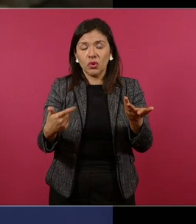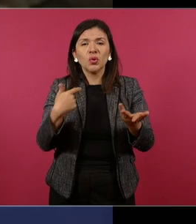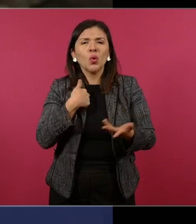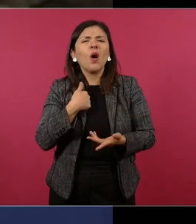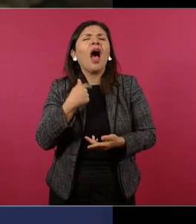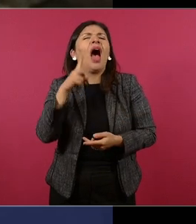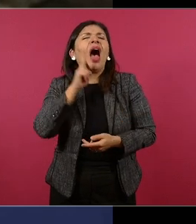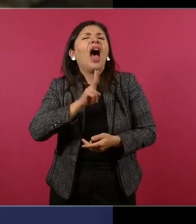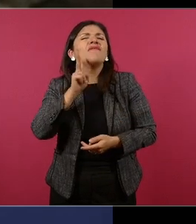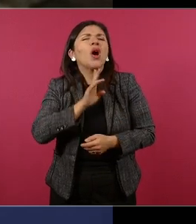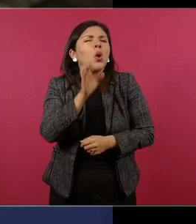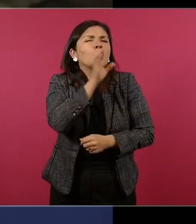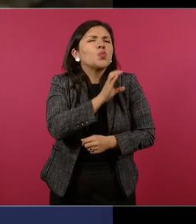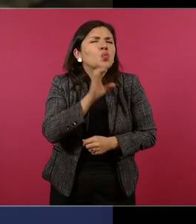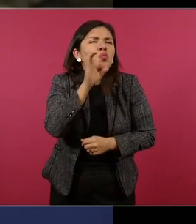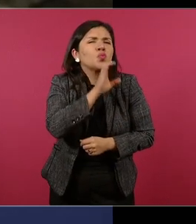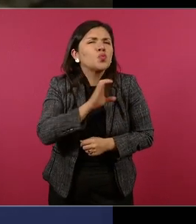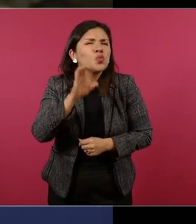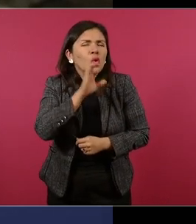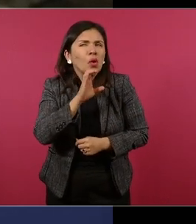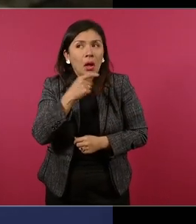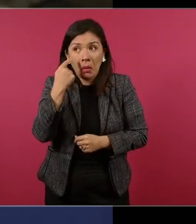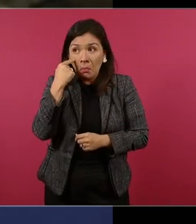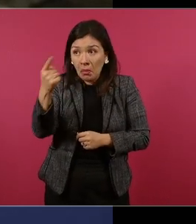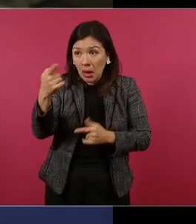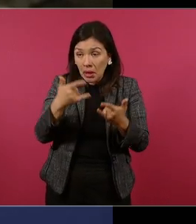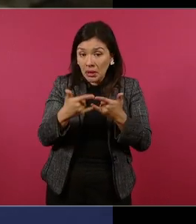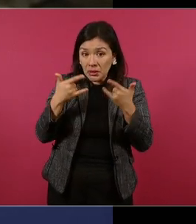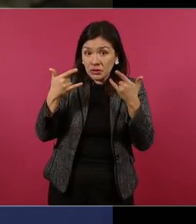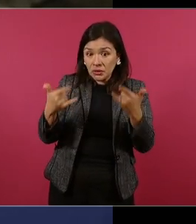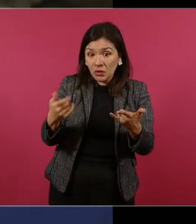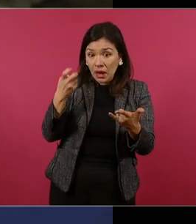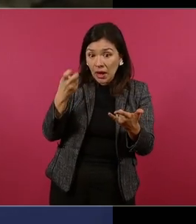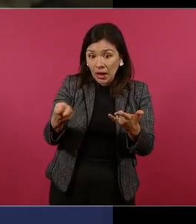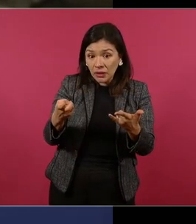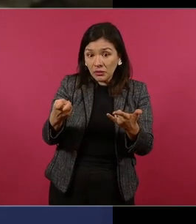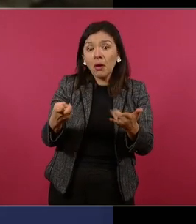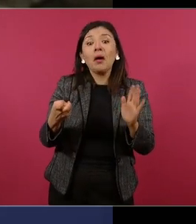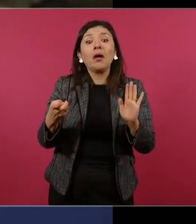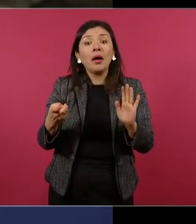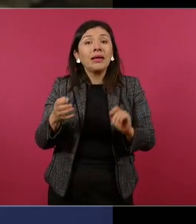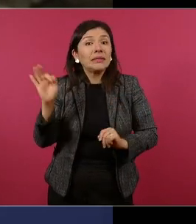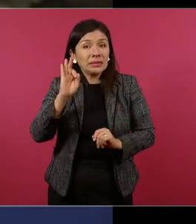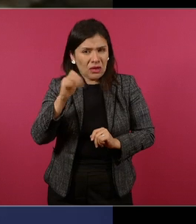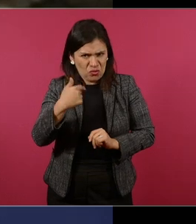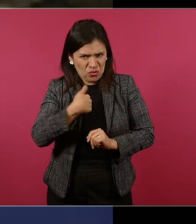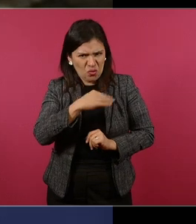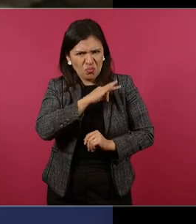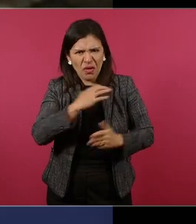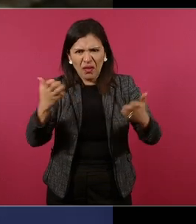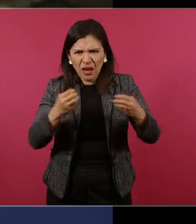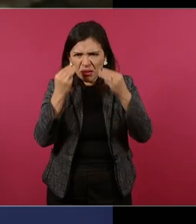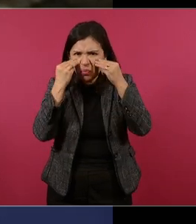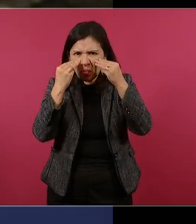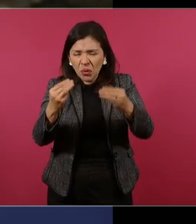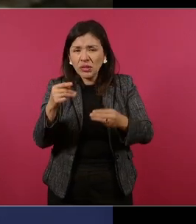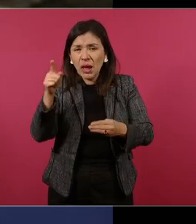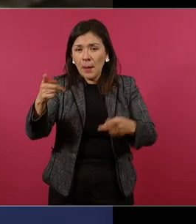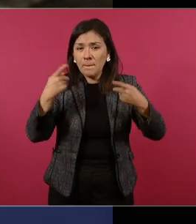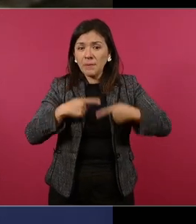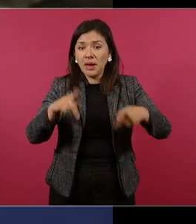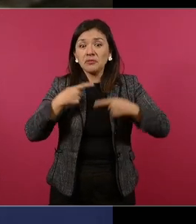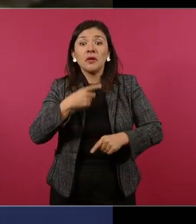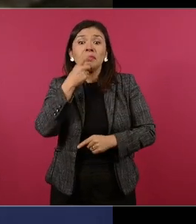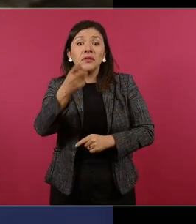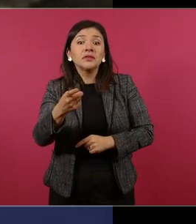curiosa pensé Esa es la historia de mi vida porque si yo pudiera demostrar que este tipo que se hace pasar